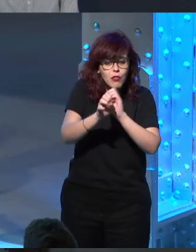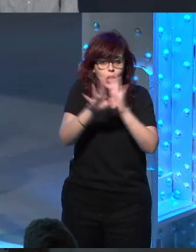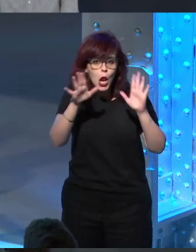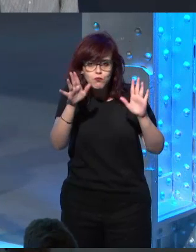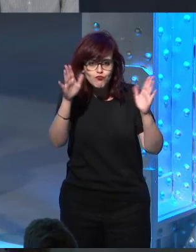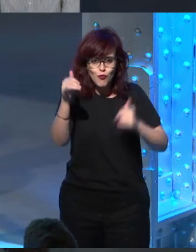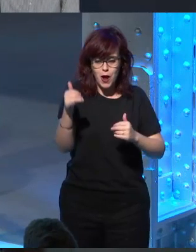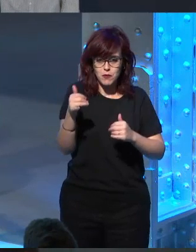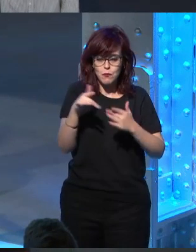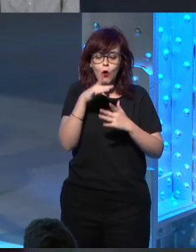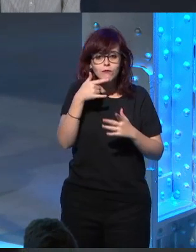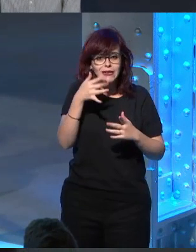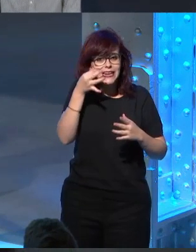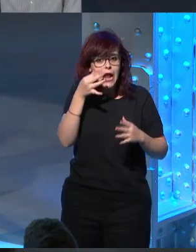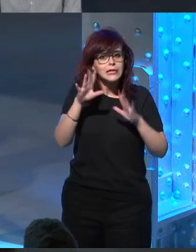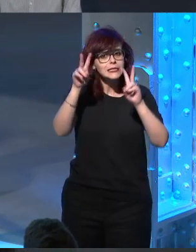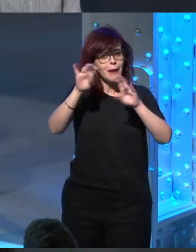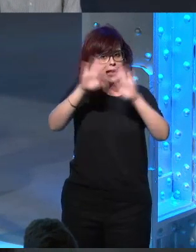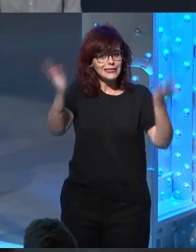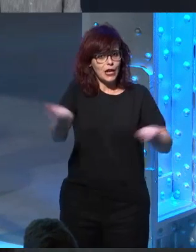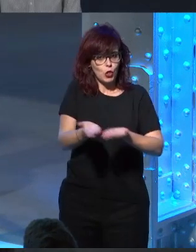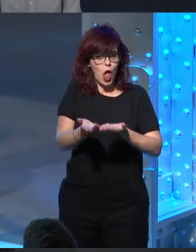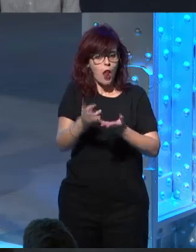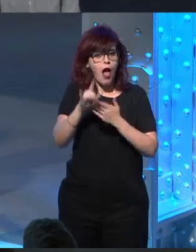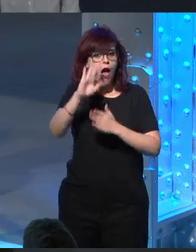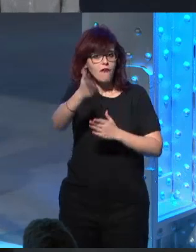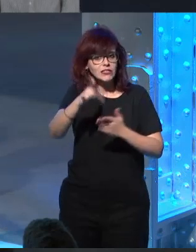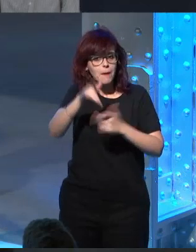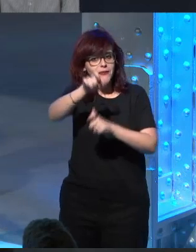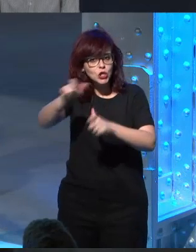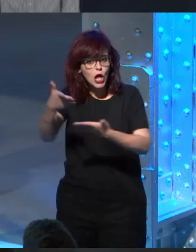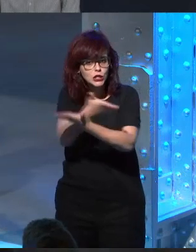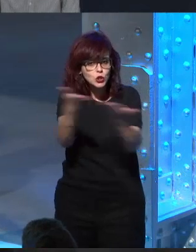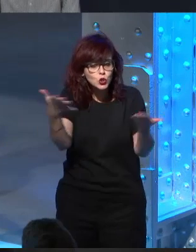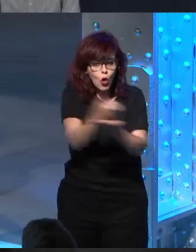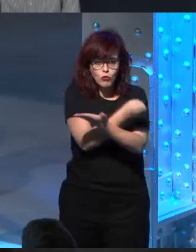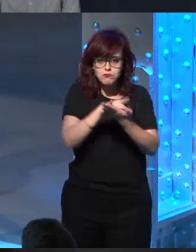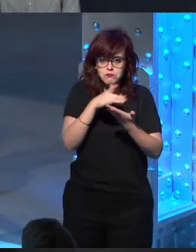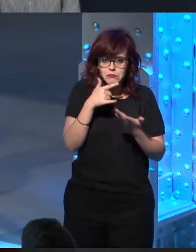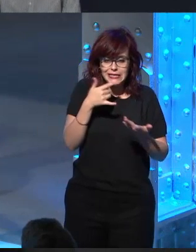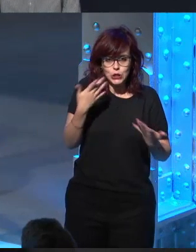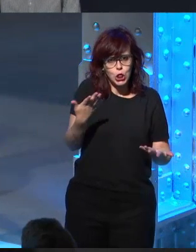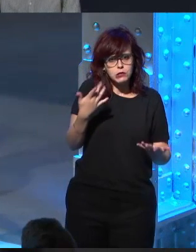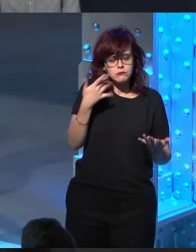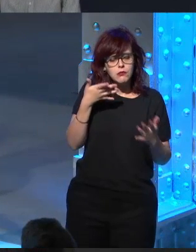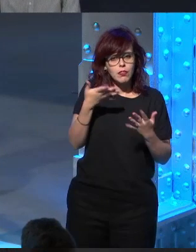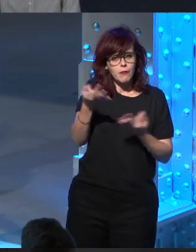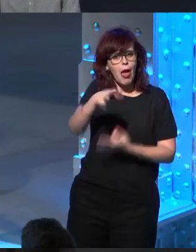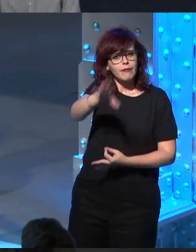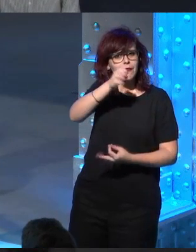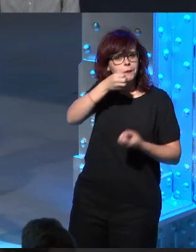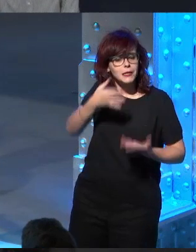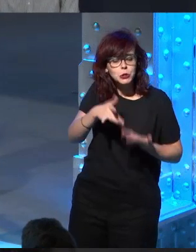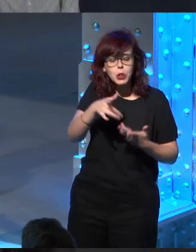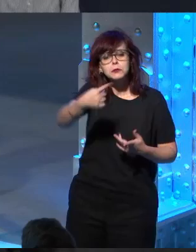que, en definitiva, afectan a la gente, porque lo que pasa en el mundo nos afecta a nosotros en una forma u otra, y